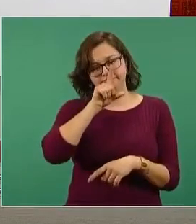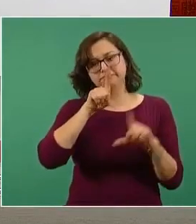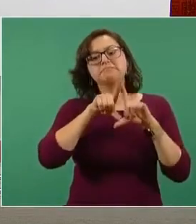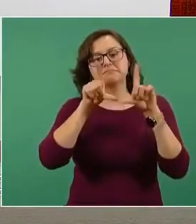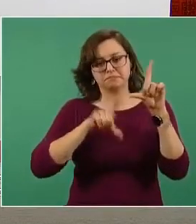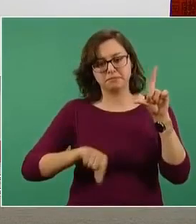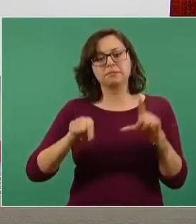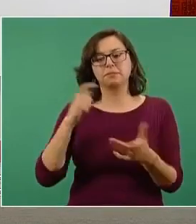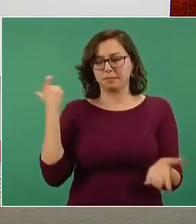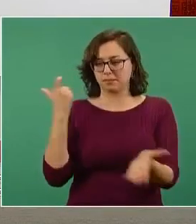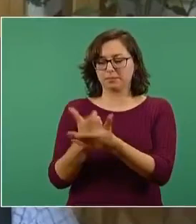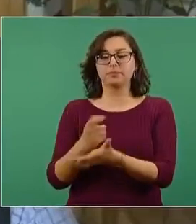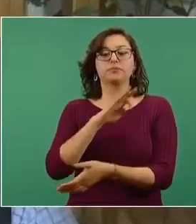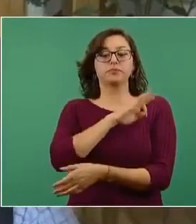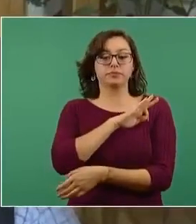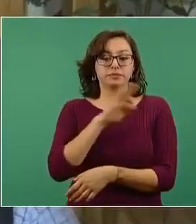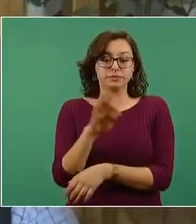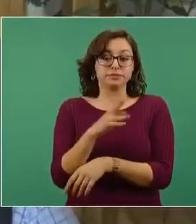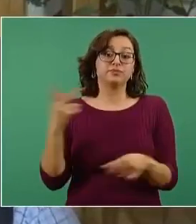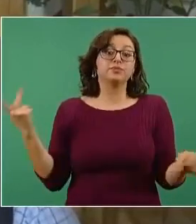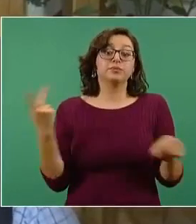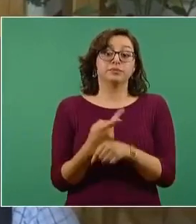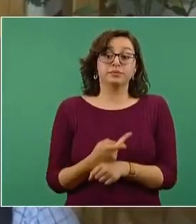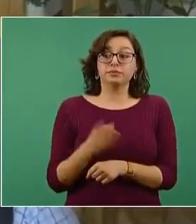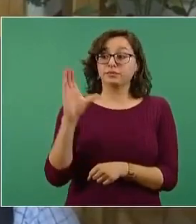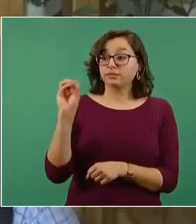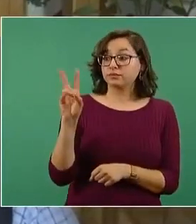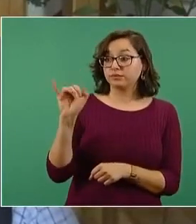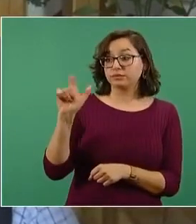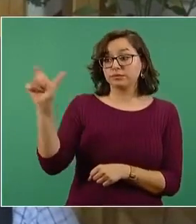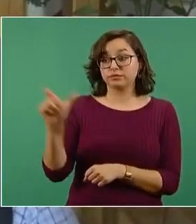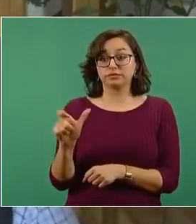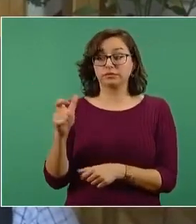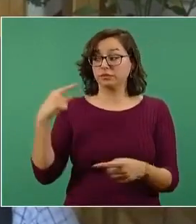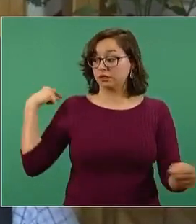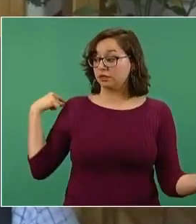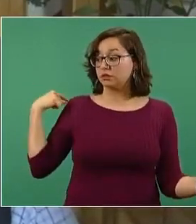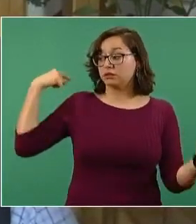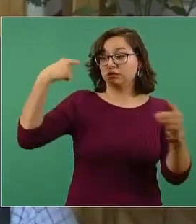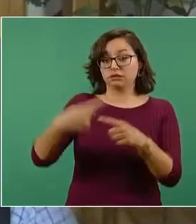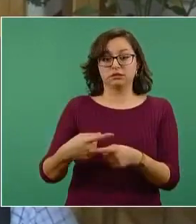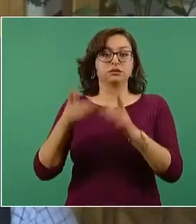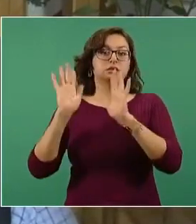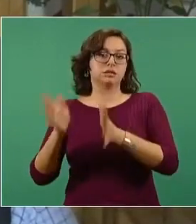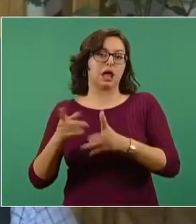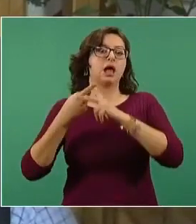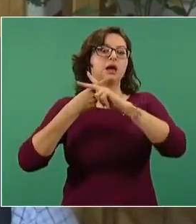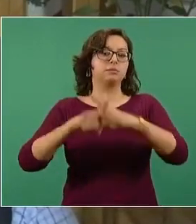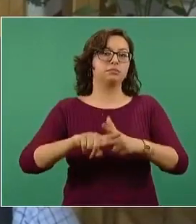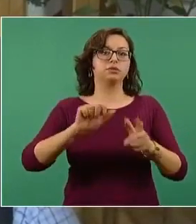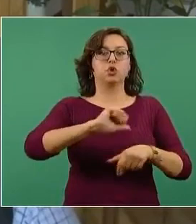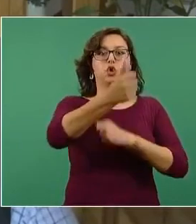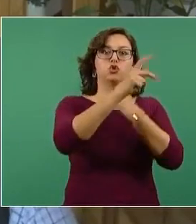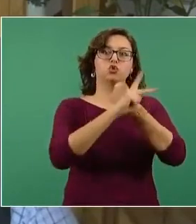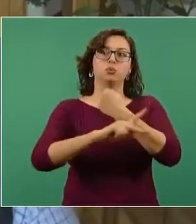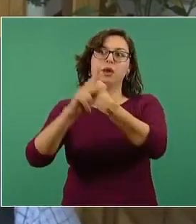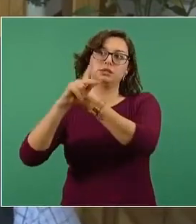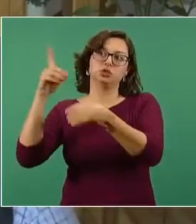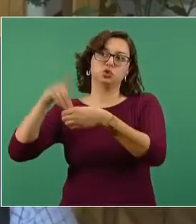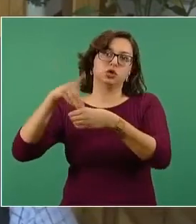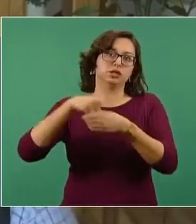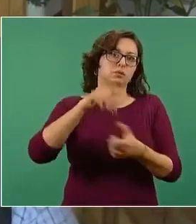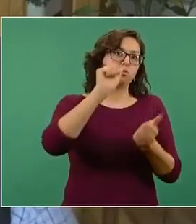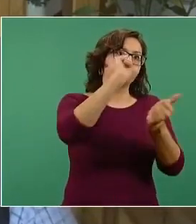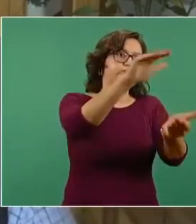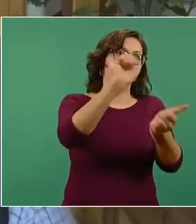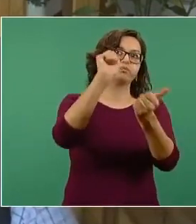precisamente en últimas semanas esta herramienta COVAX ha permitido ya sí hacer un envío y hacer donativos para que estos países